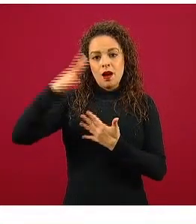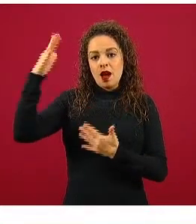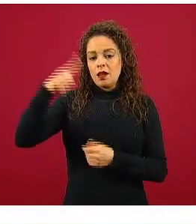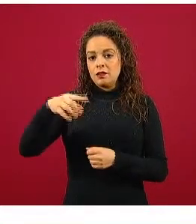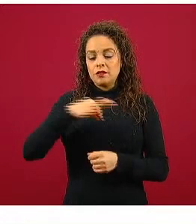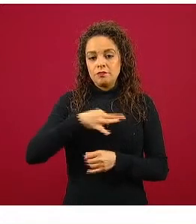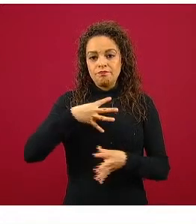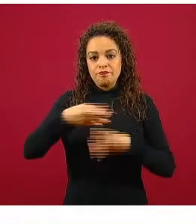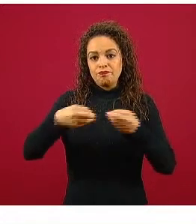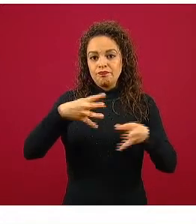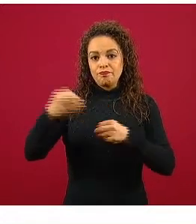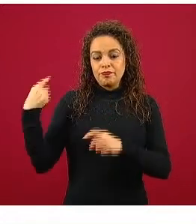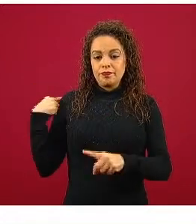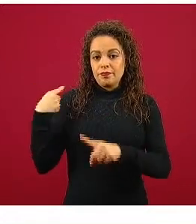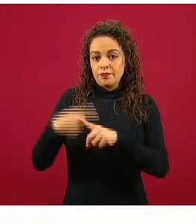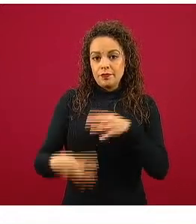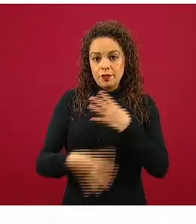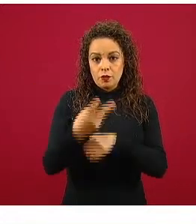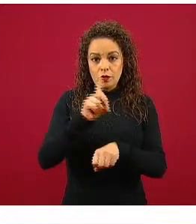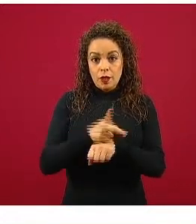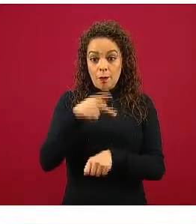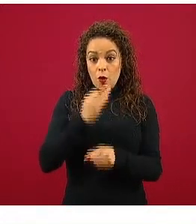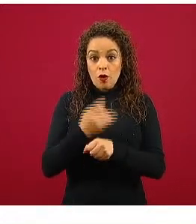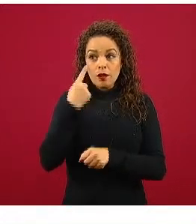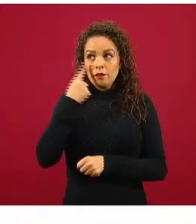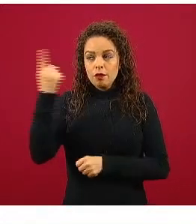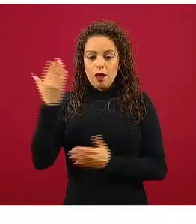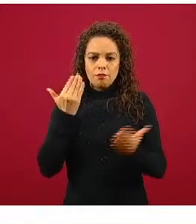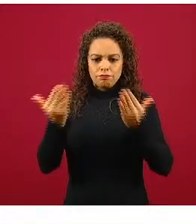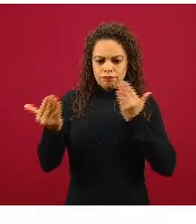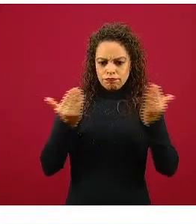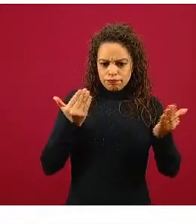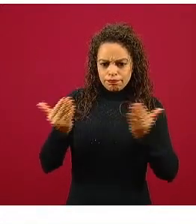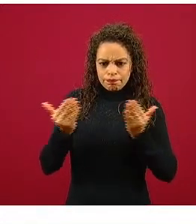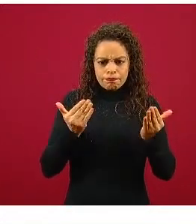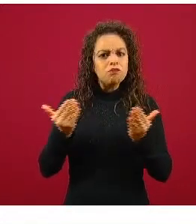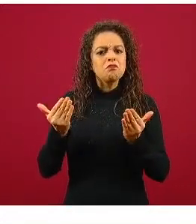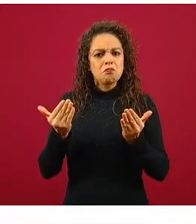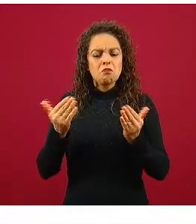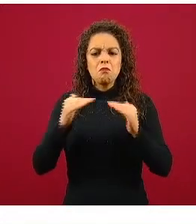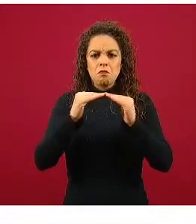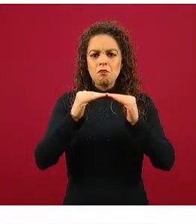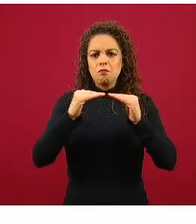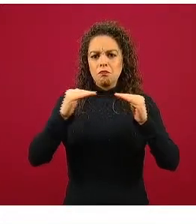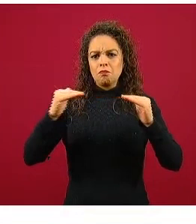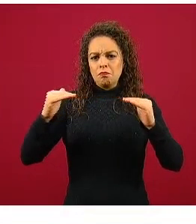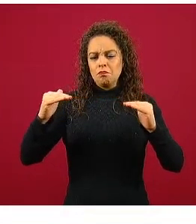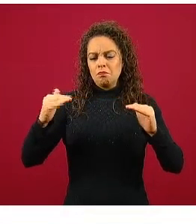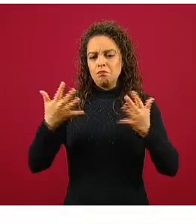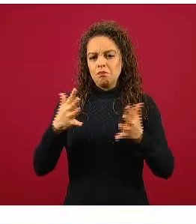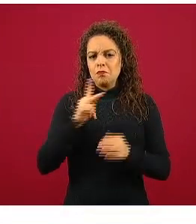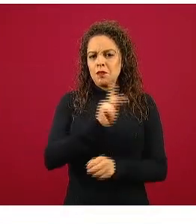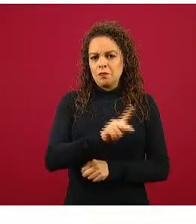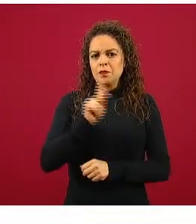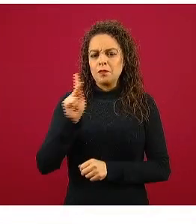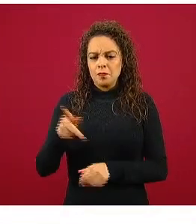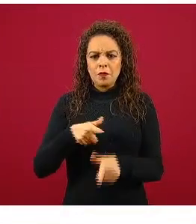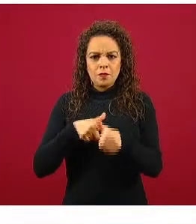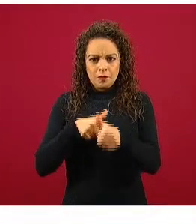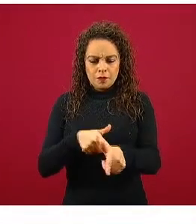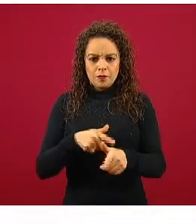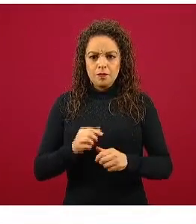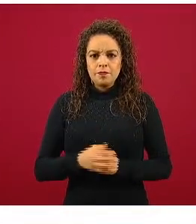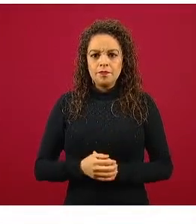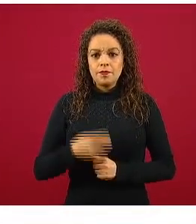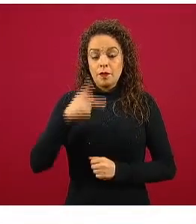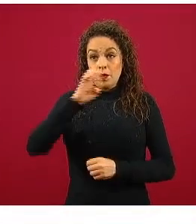últimos 14 días, sin embargo pueden notar y comparar las proporciones se han mantenido similares, aunque la pandemia